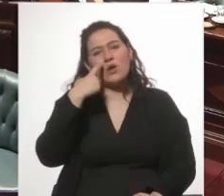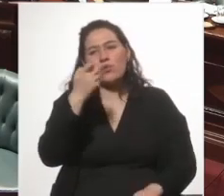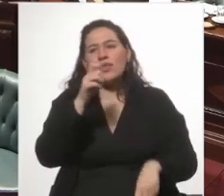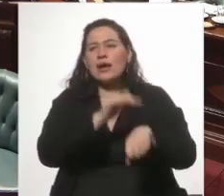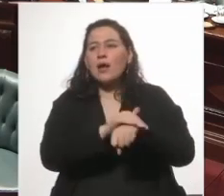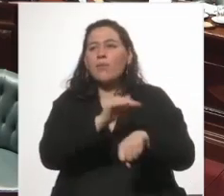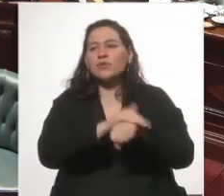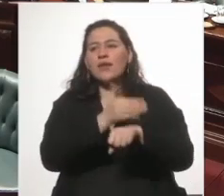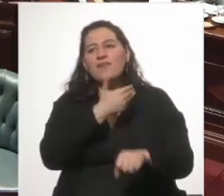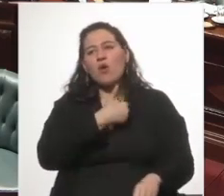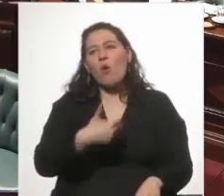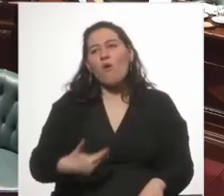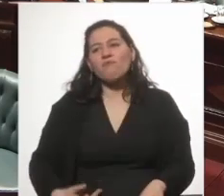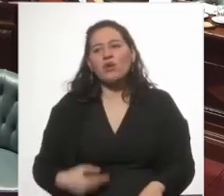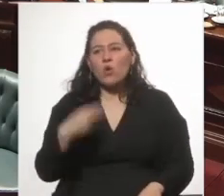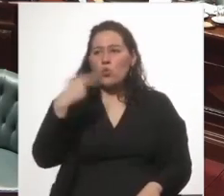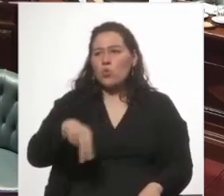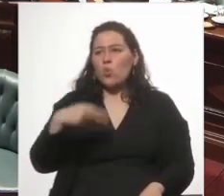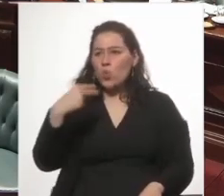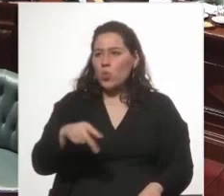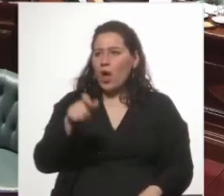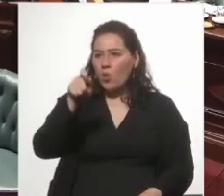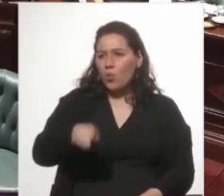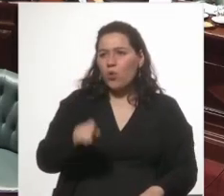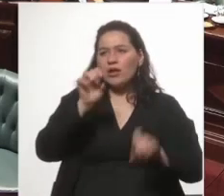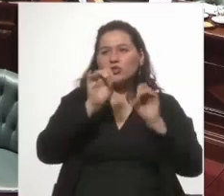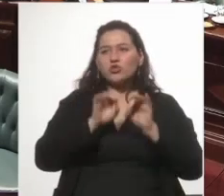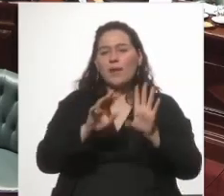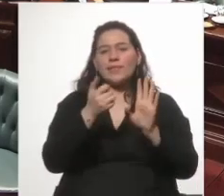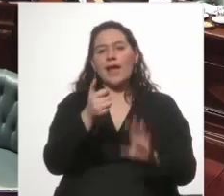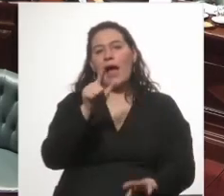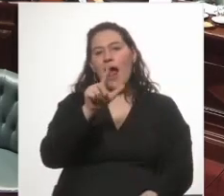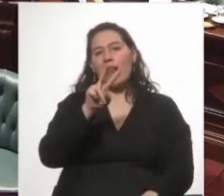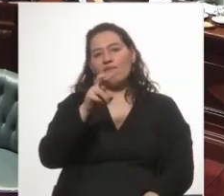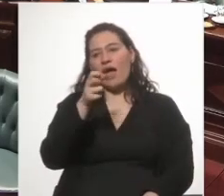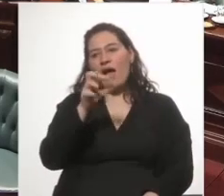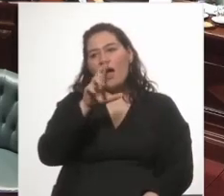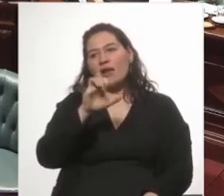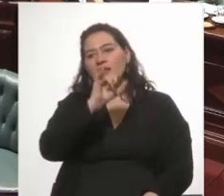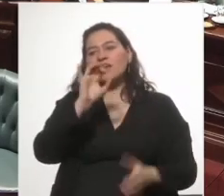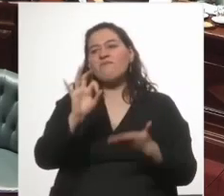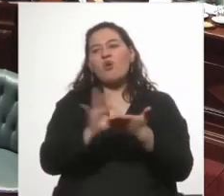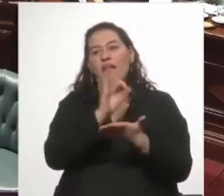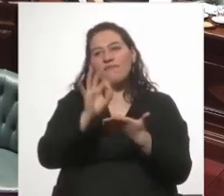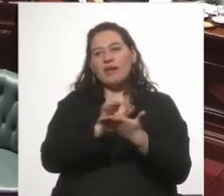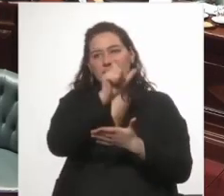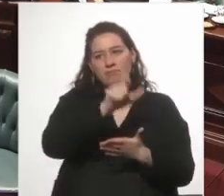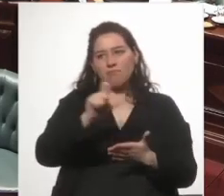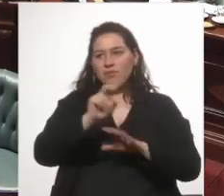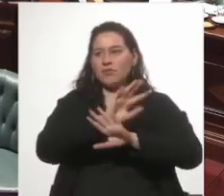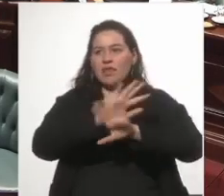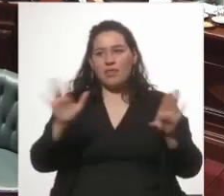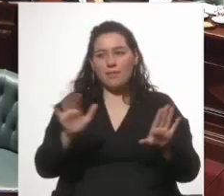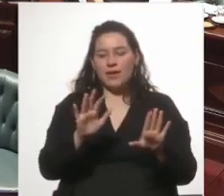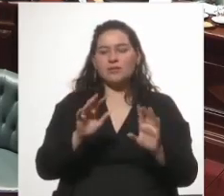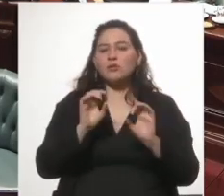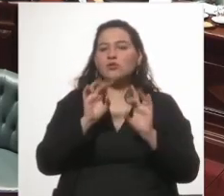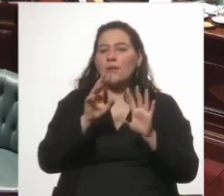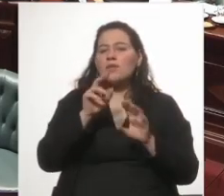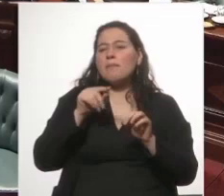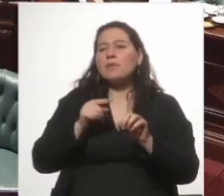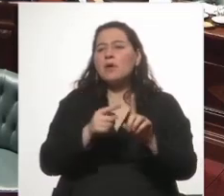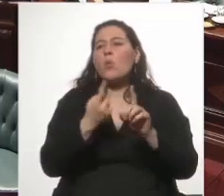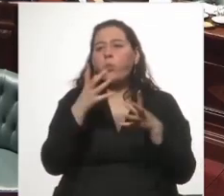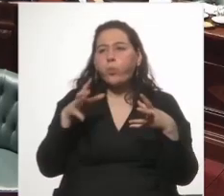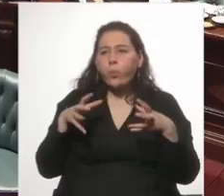responsables del gobierno de facto nunca fueron juzgados, salvo el caso de Álvarez y Bordaberry. La persecución solo ha recaído en lo sustancial sobre un